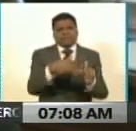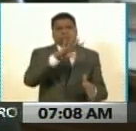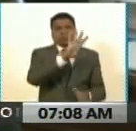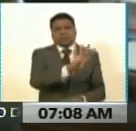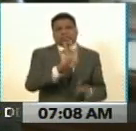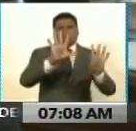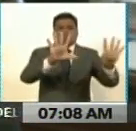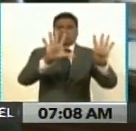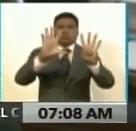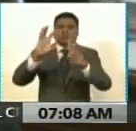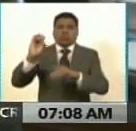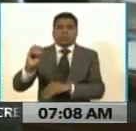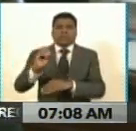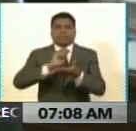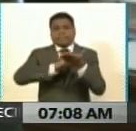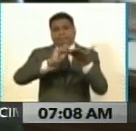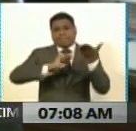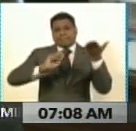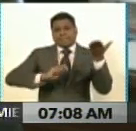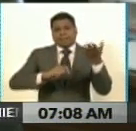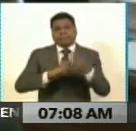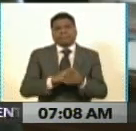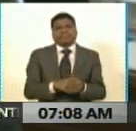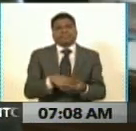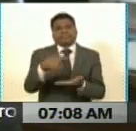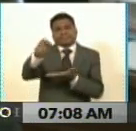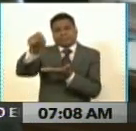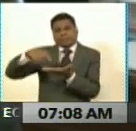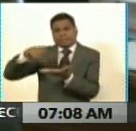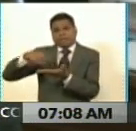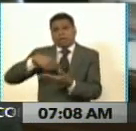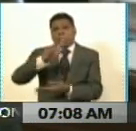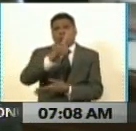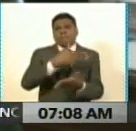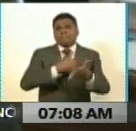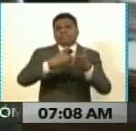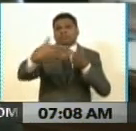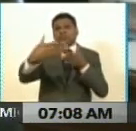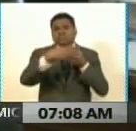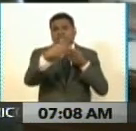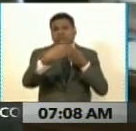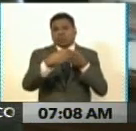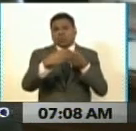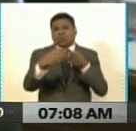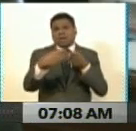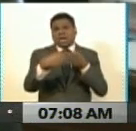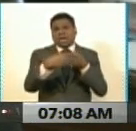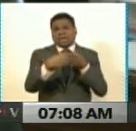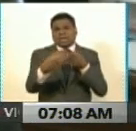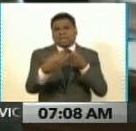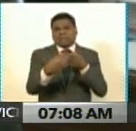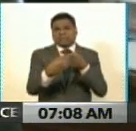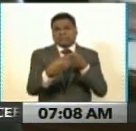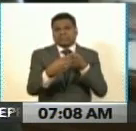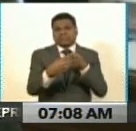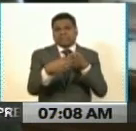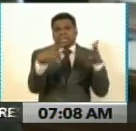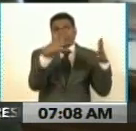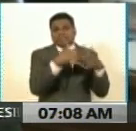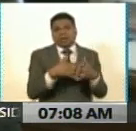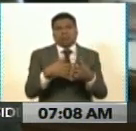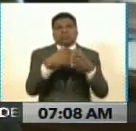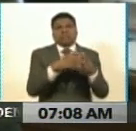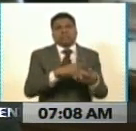3,490 transacciones más de 1 millón de dólares americanos que son transformados